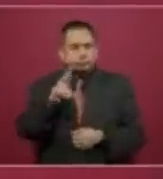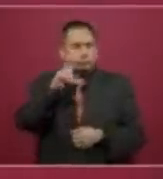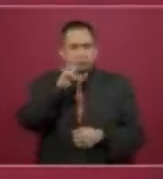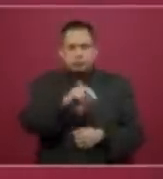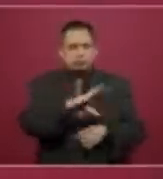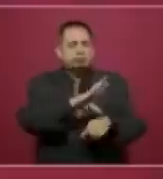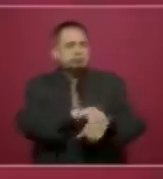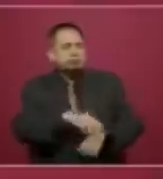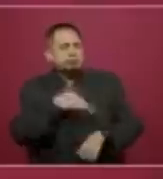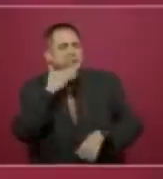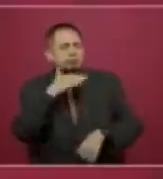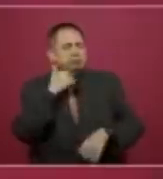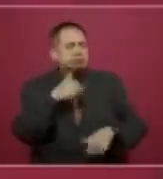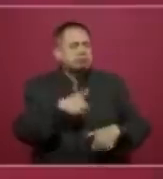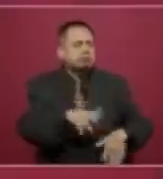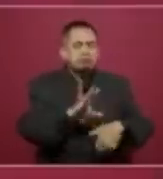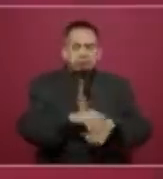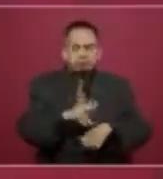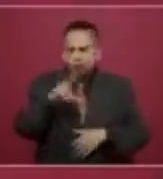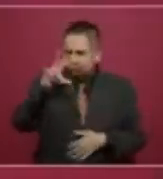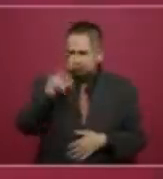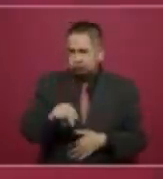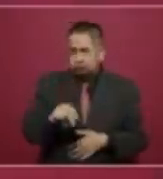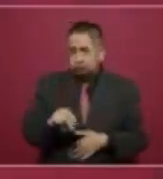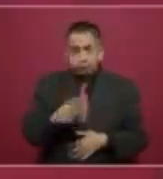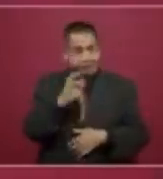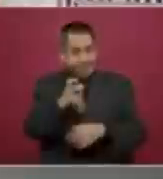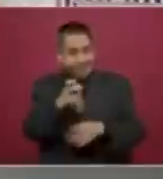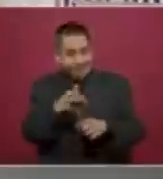corrupción, porque esto sucedía